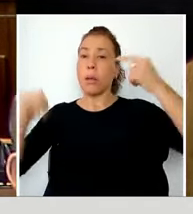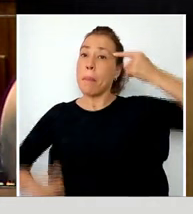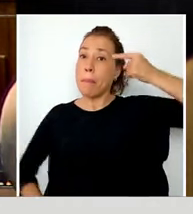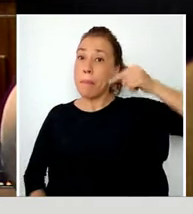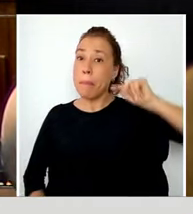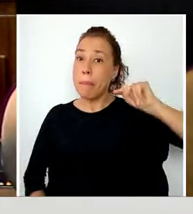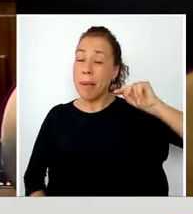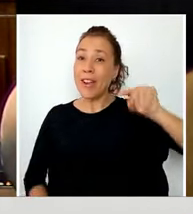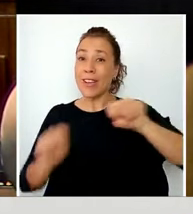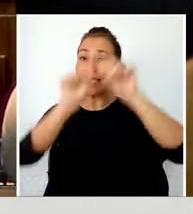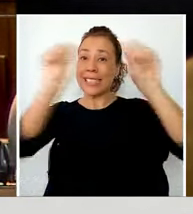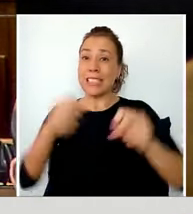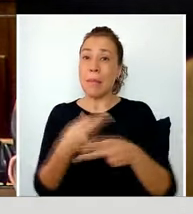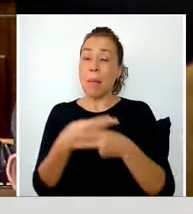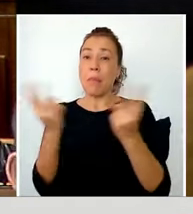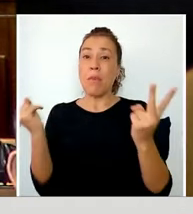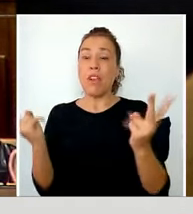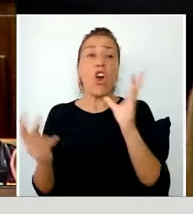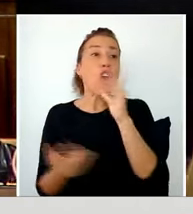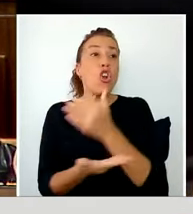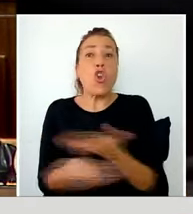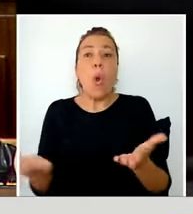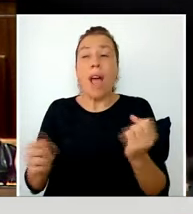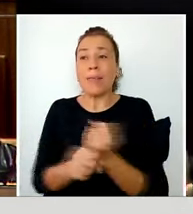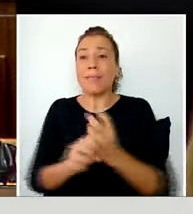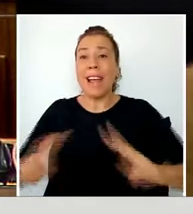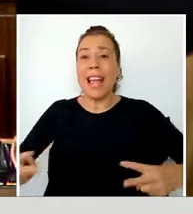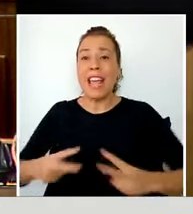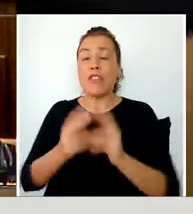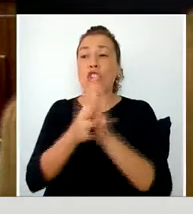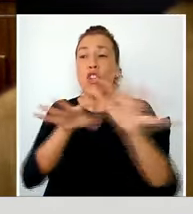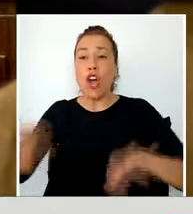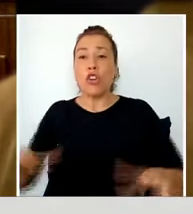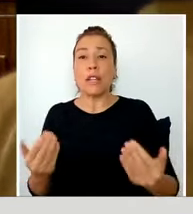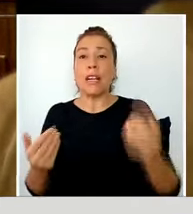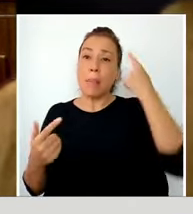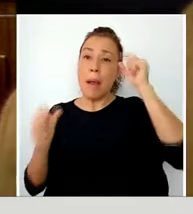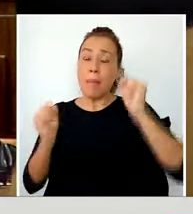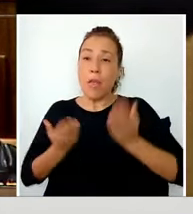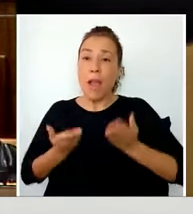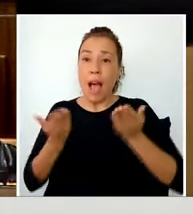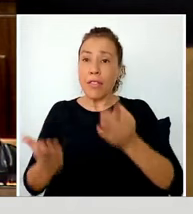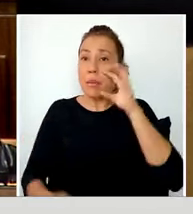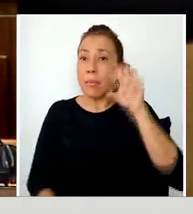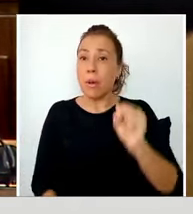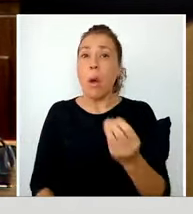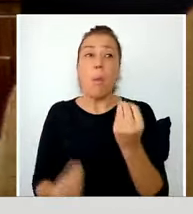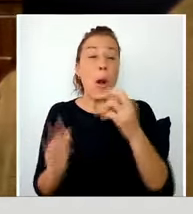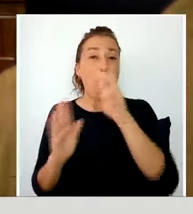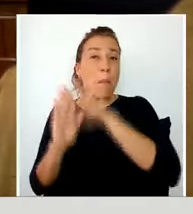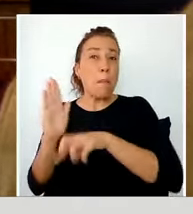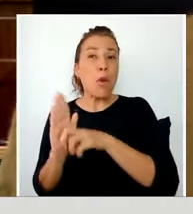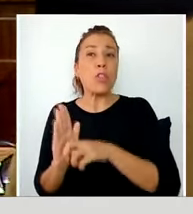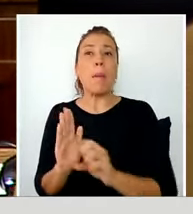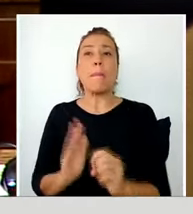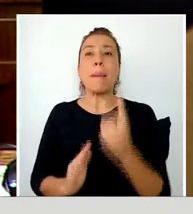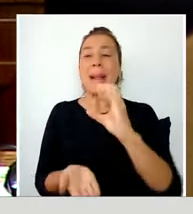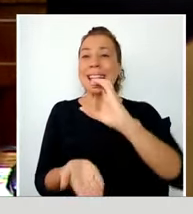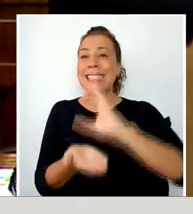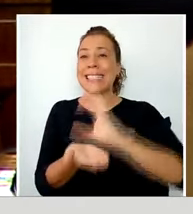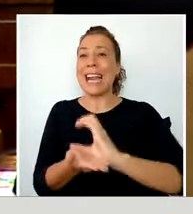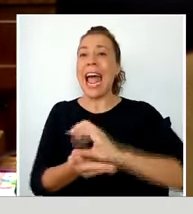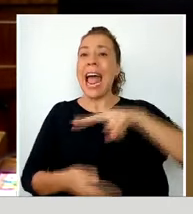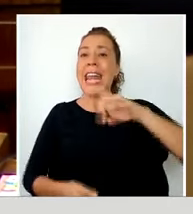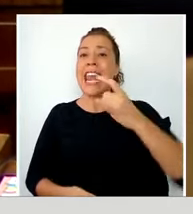público no cuenta con la infraestructura y el equipamiento para ello excelentes iniciativas como la del primer centro de neurodiversidad